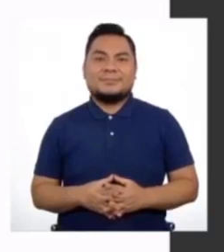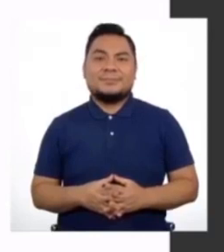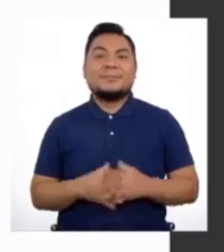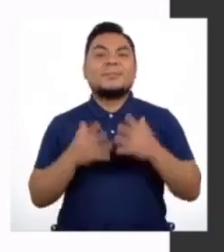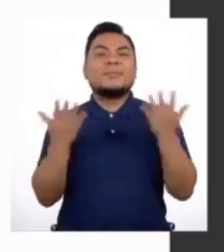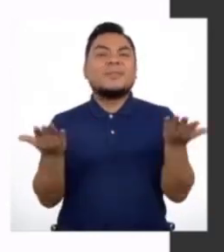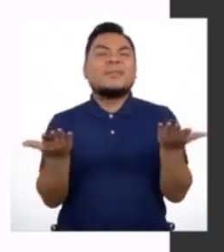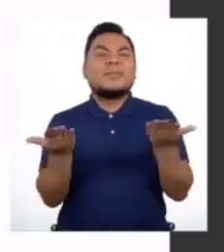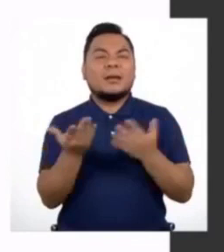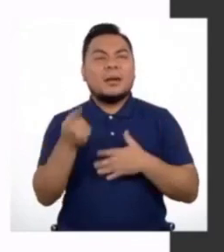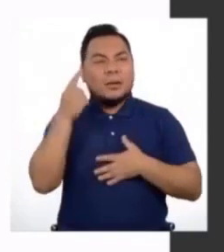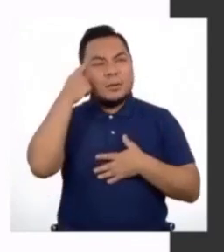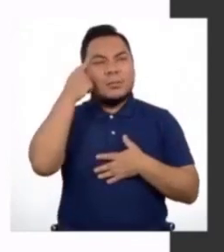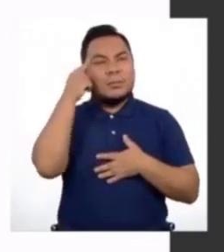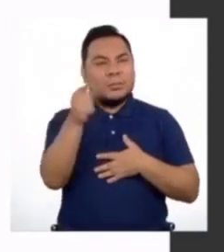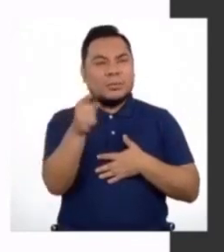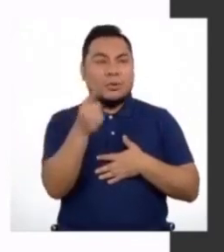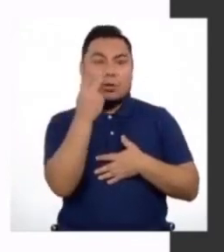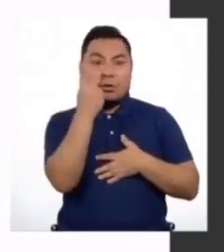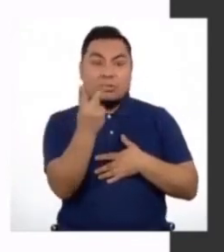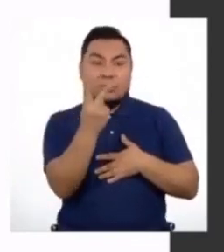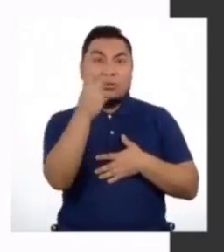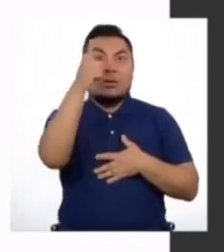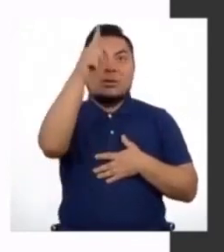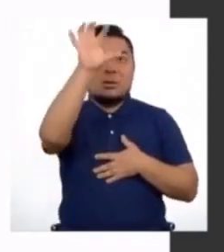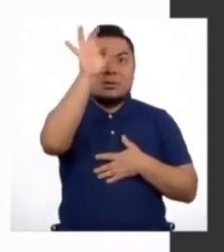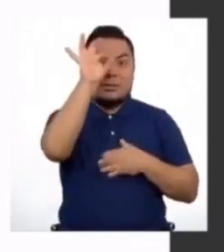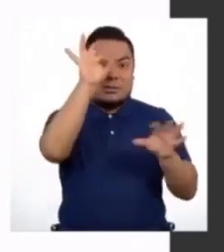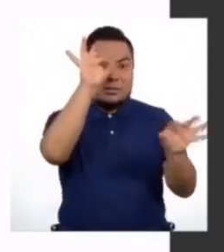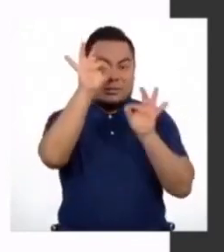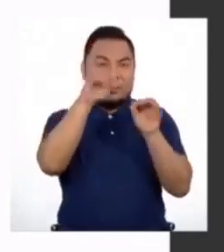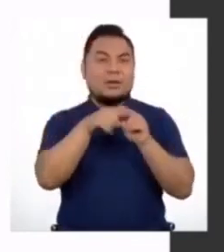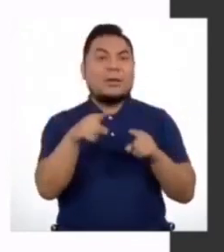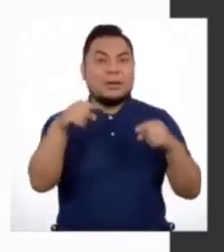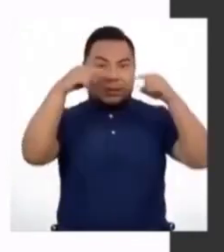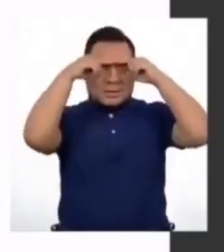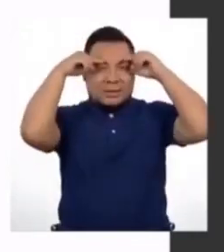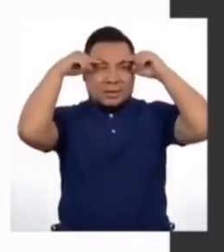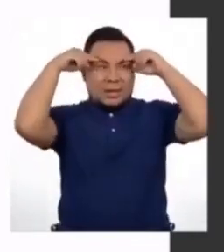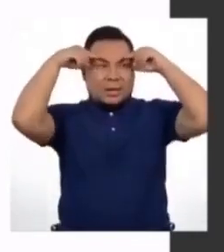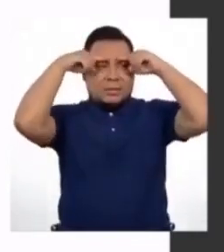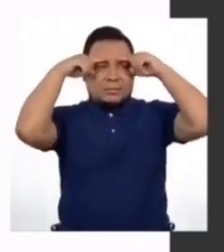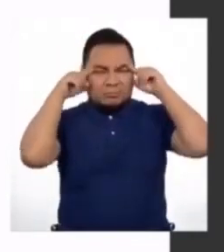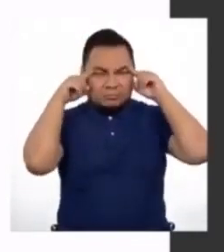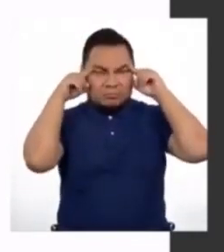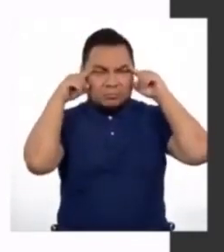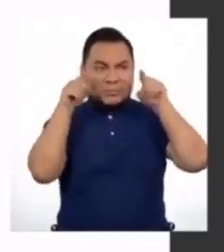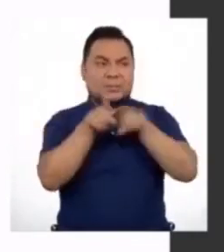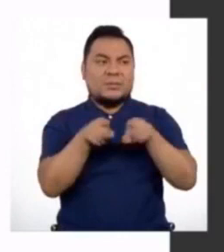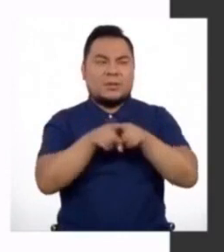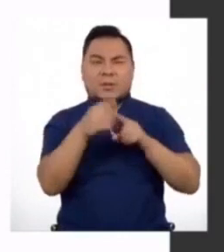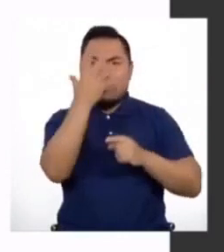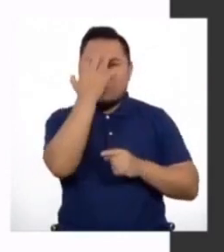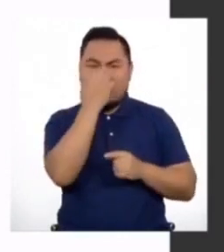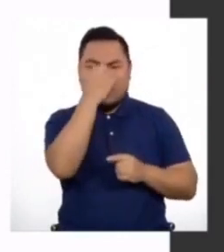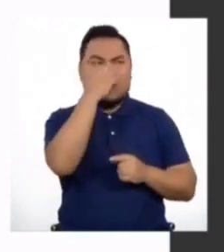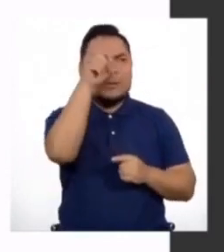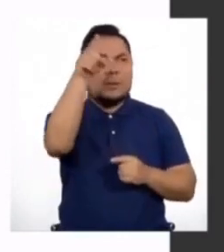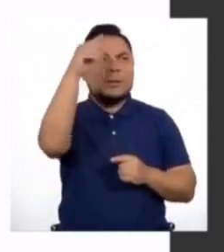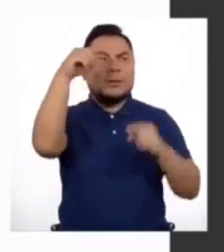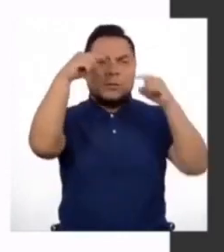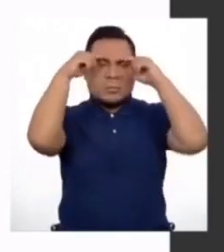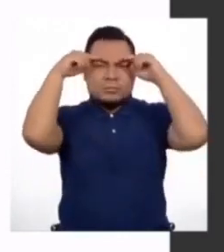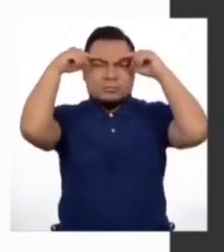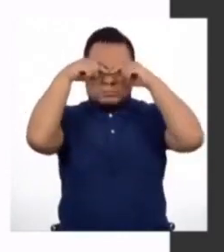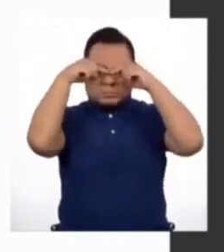¿Qué ocurriera si mezcláramos 2 de las expresiones? Las cejas como hacia abajo, diagonal, como que muy molesto o